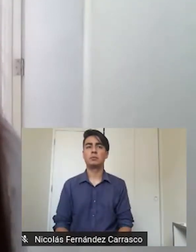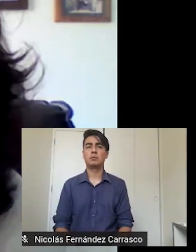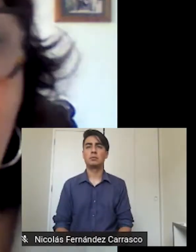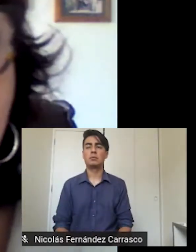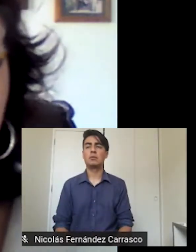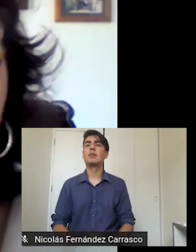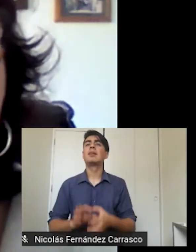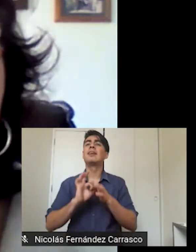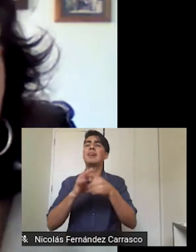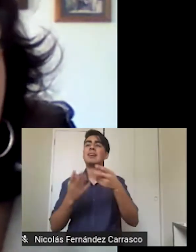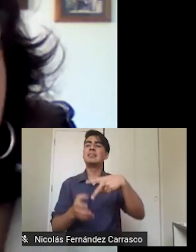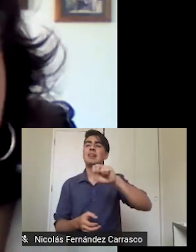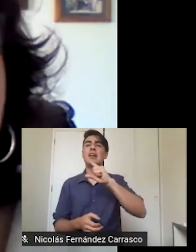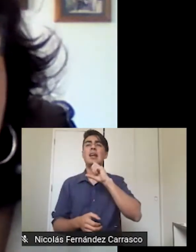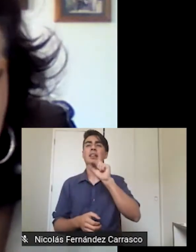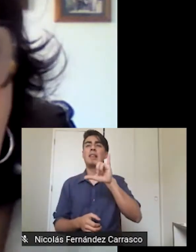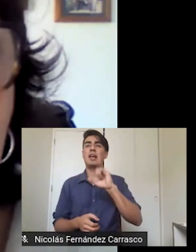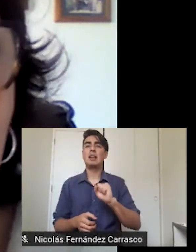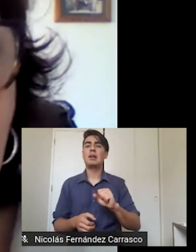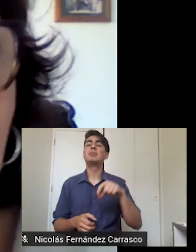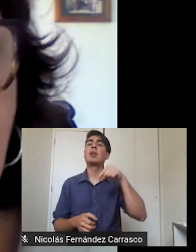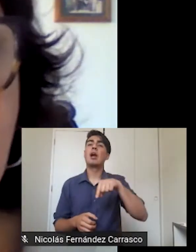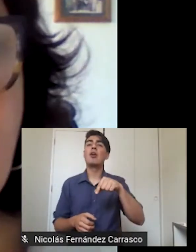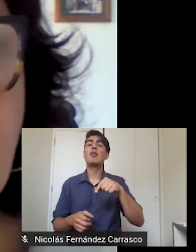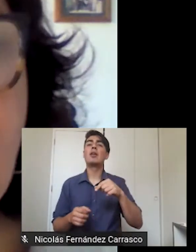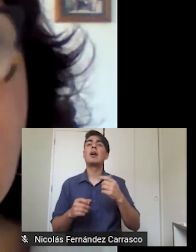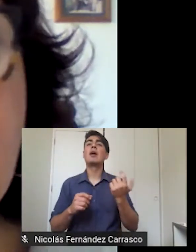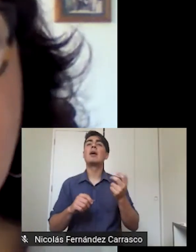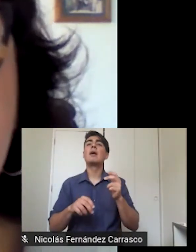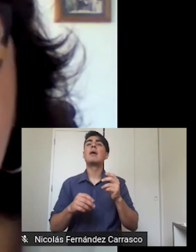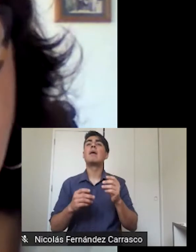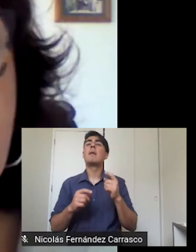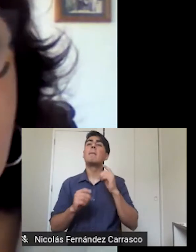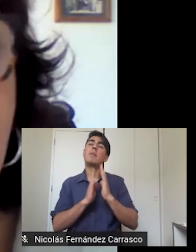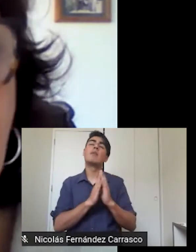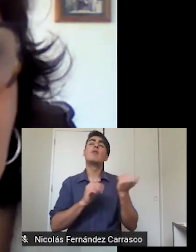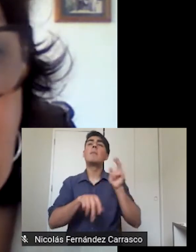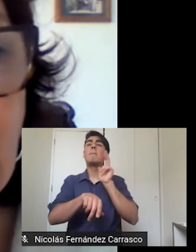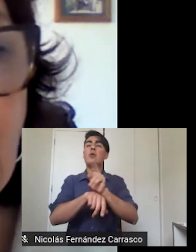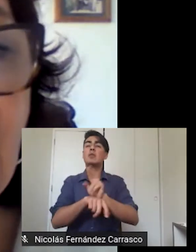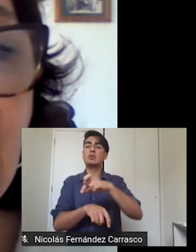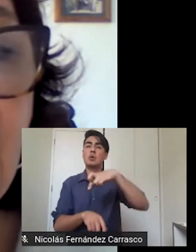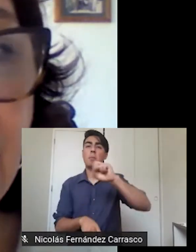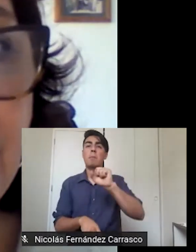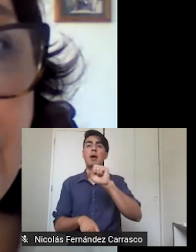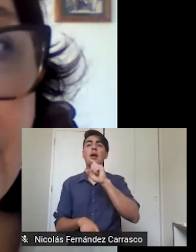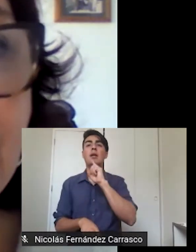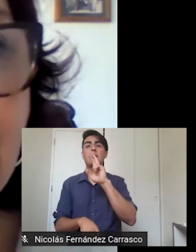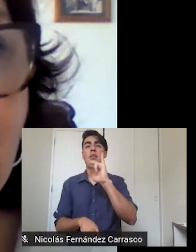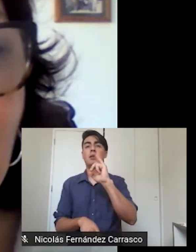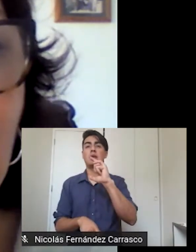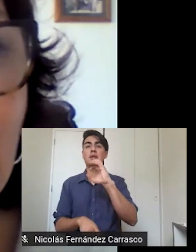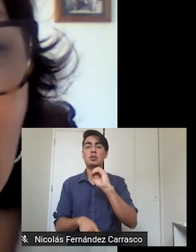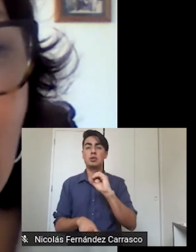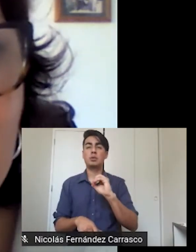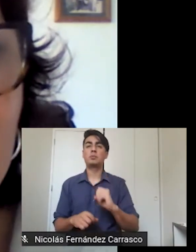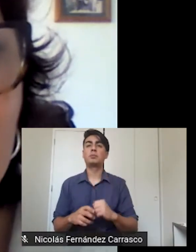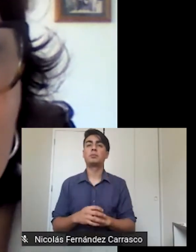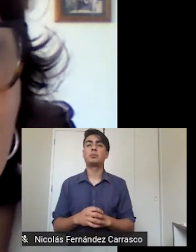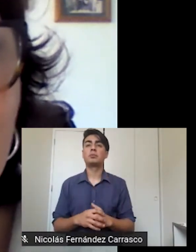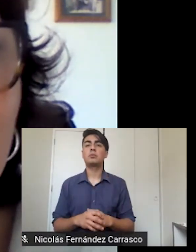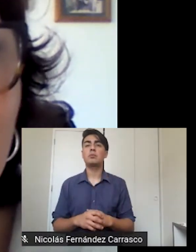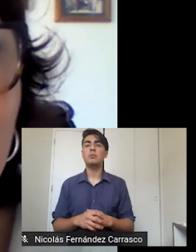Gracias, Natalia. Entonces ahora le vamos a pedir al profesor Patricio que use su